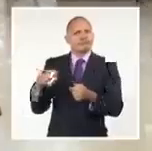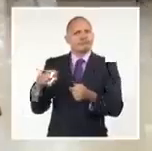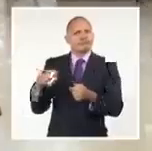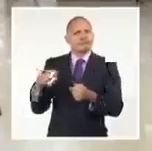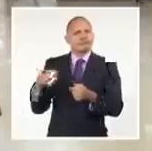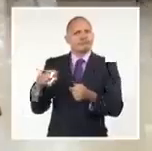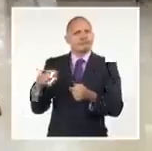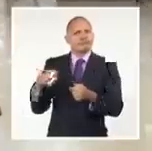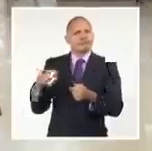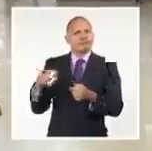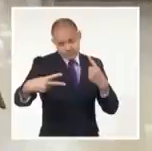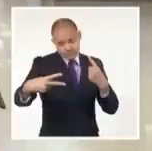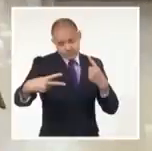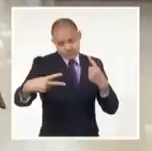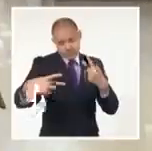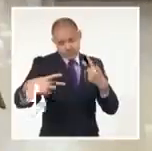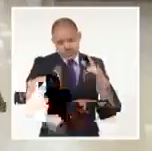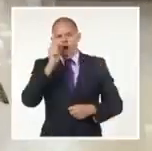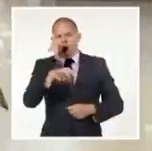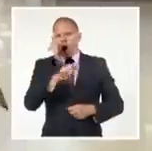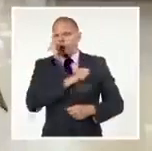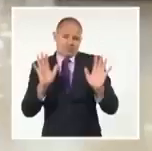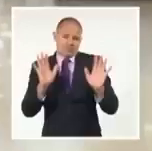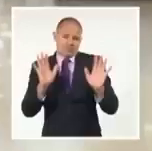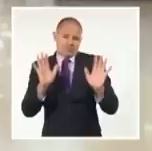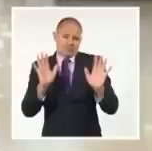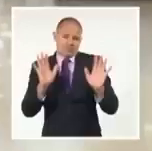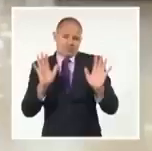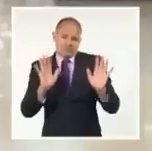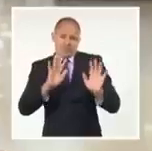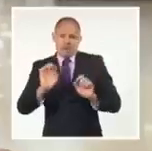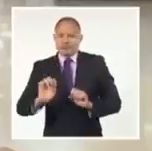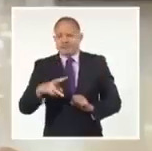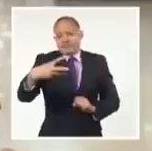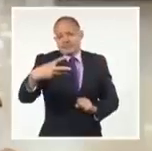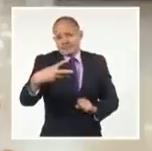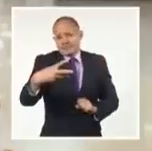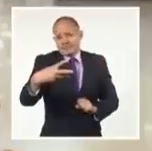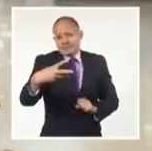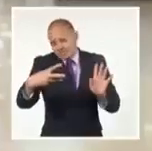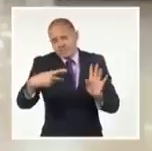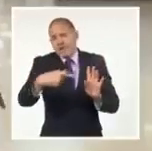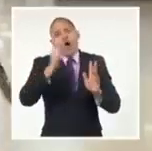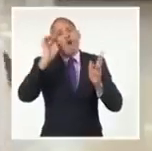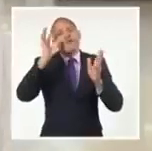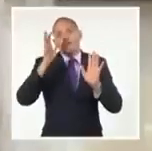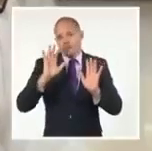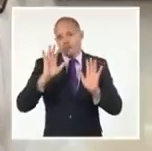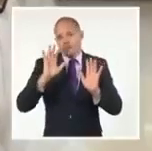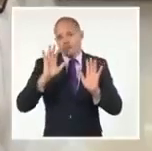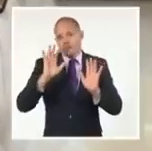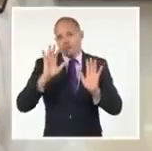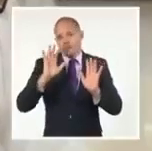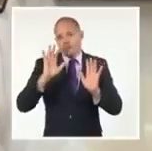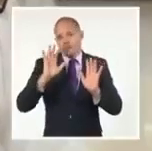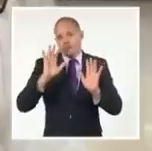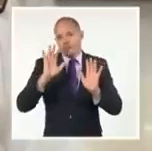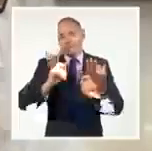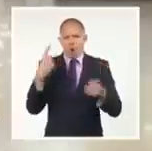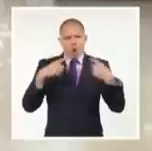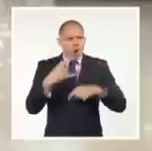por un problema ya de confusión, trajo tres de ese tipo. No hemos tenido otros